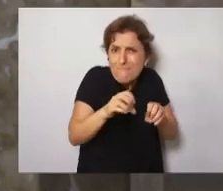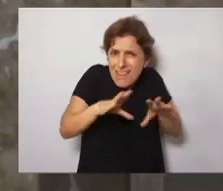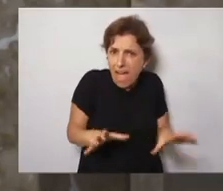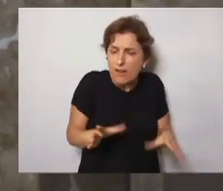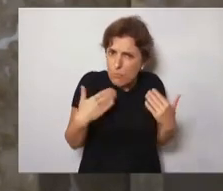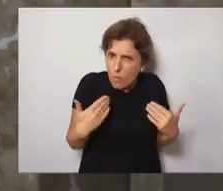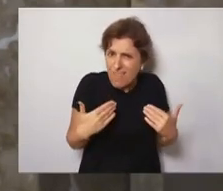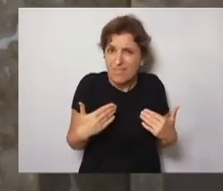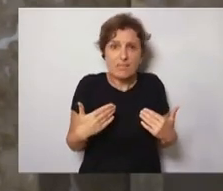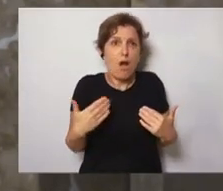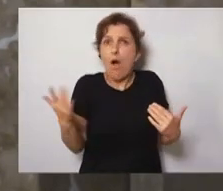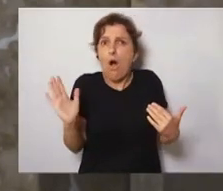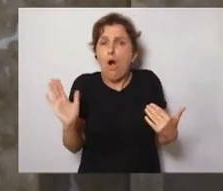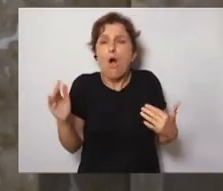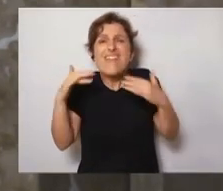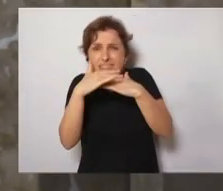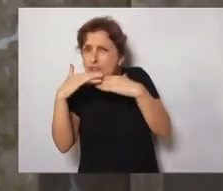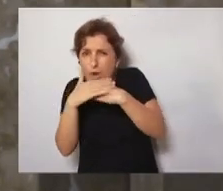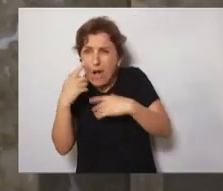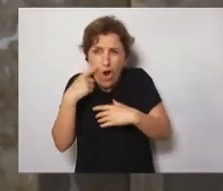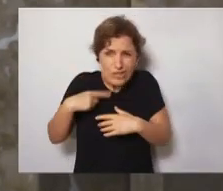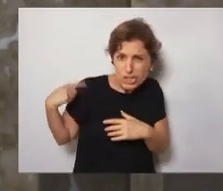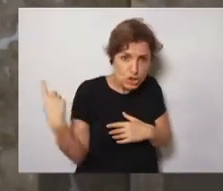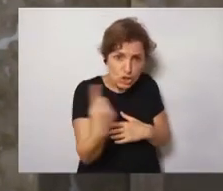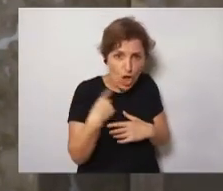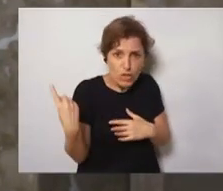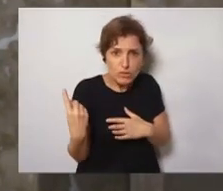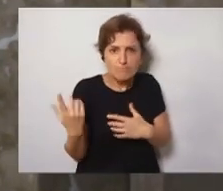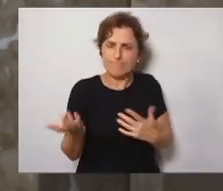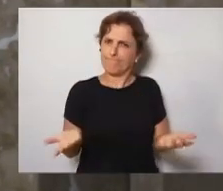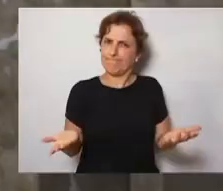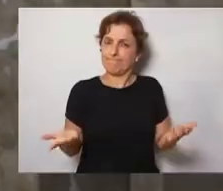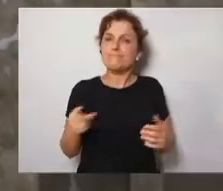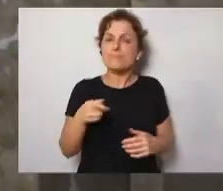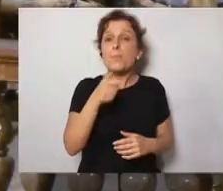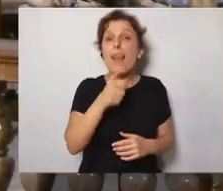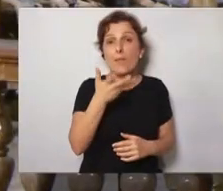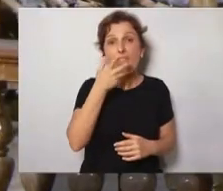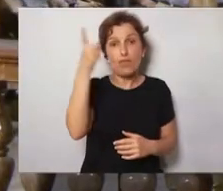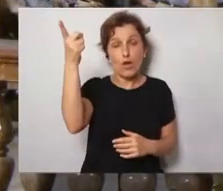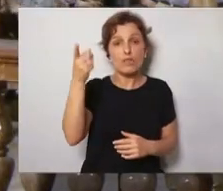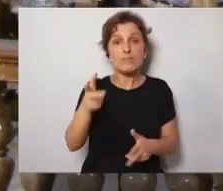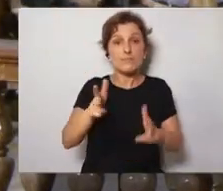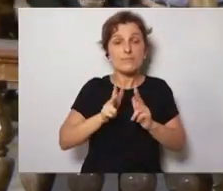todos tienen el don de lenguas o el don de interpretar las palabras de dios